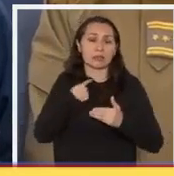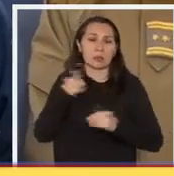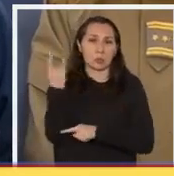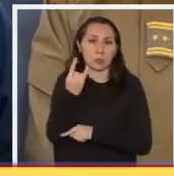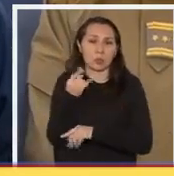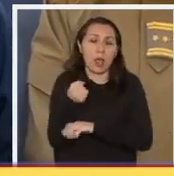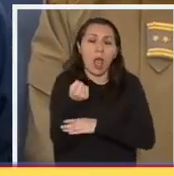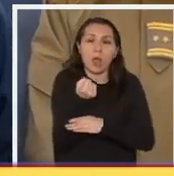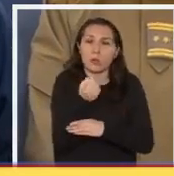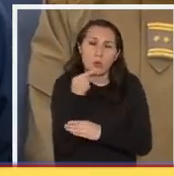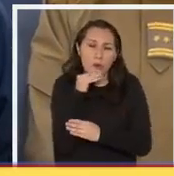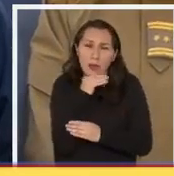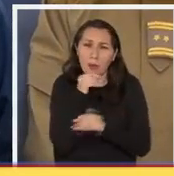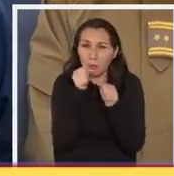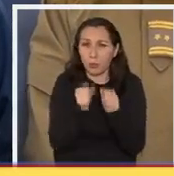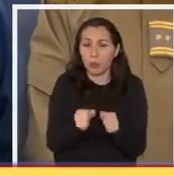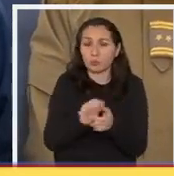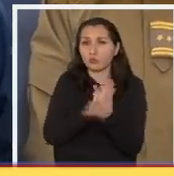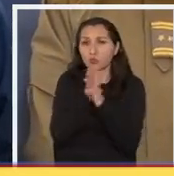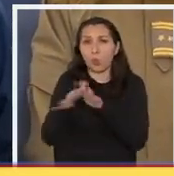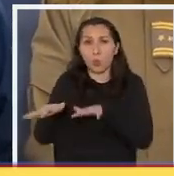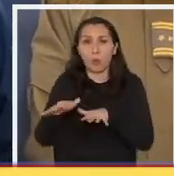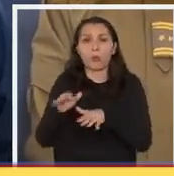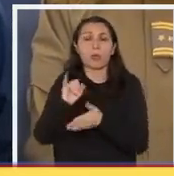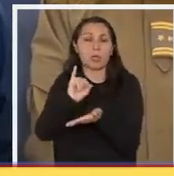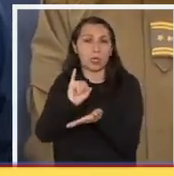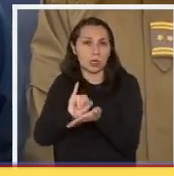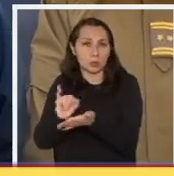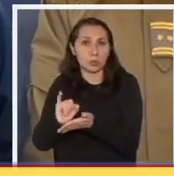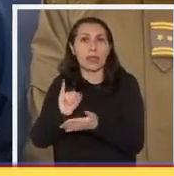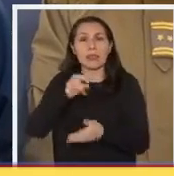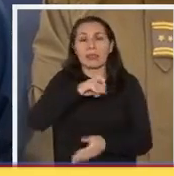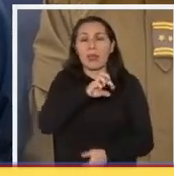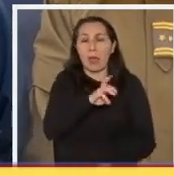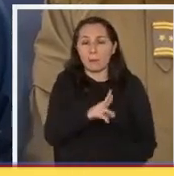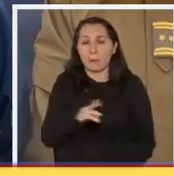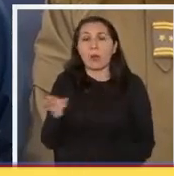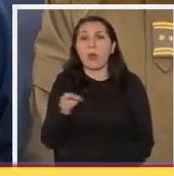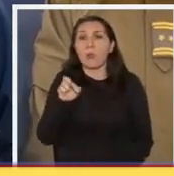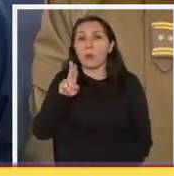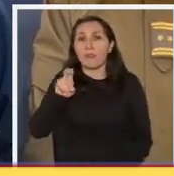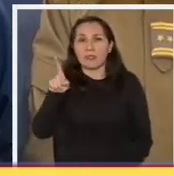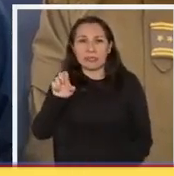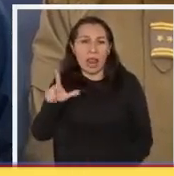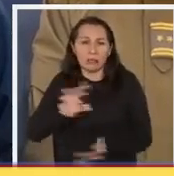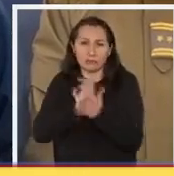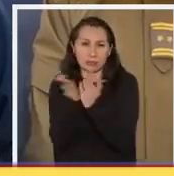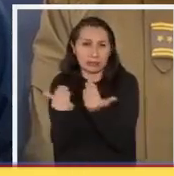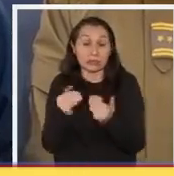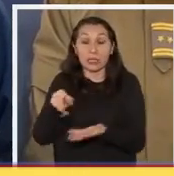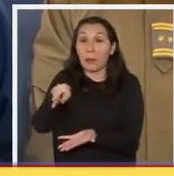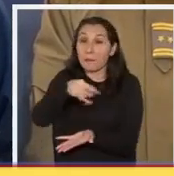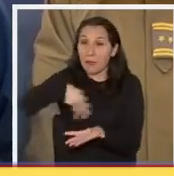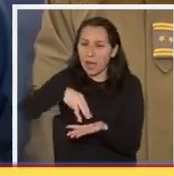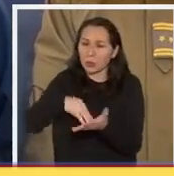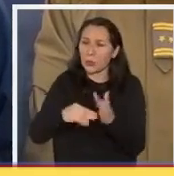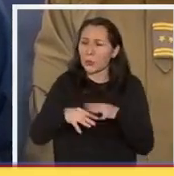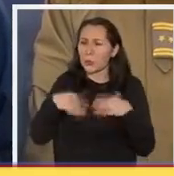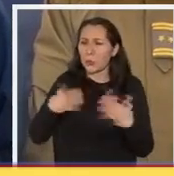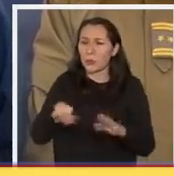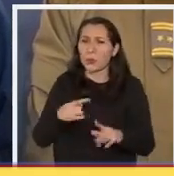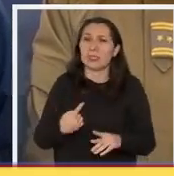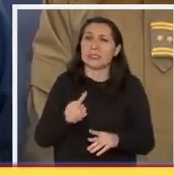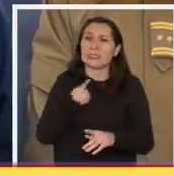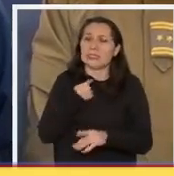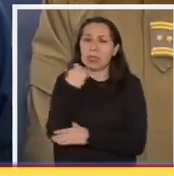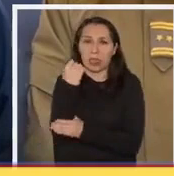en su ayuda lo más pronto posible utilizando todas las instituciones como PRODESAL, INDAP y todo lo que sea necesario. El Maule ha sido de las zonas más afectadas